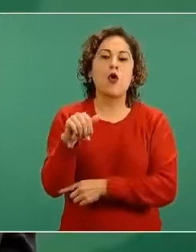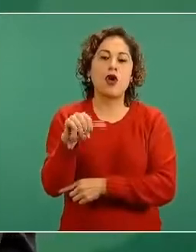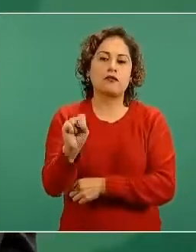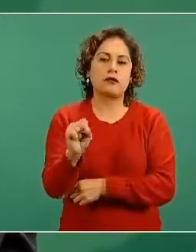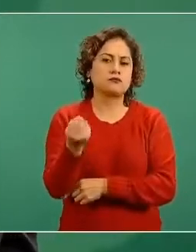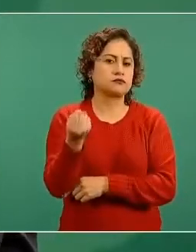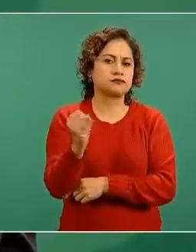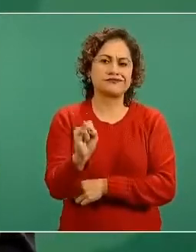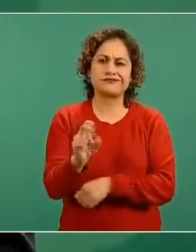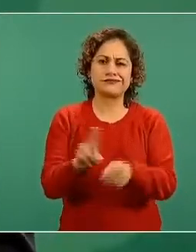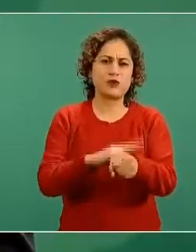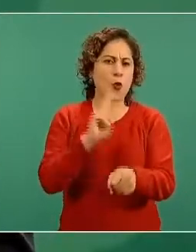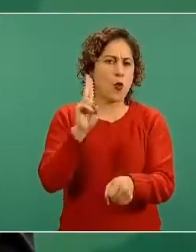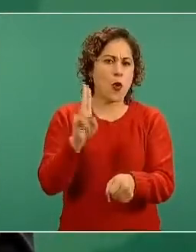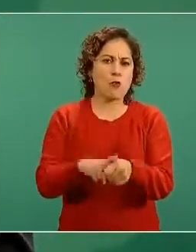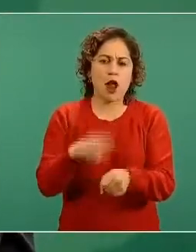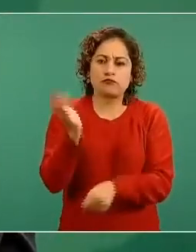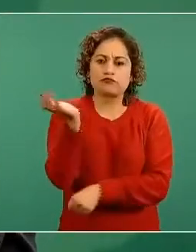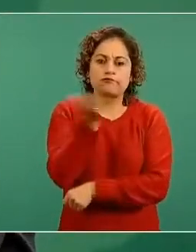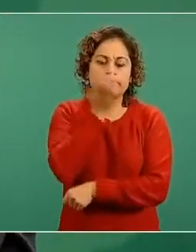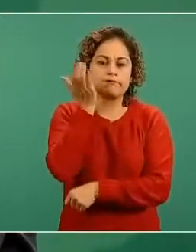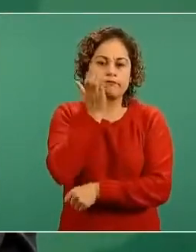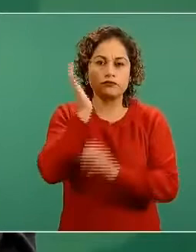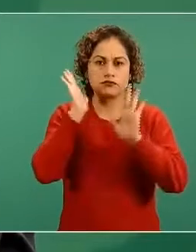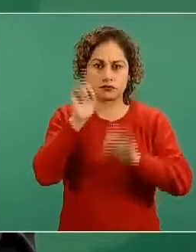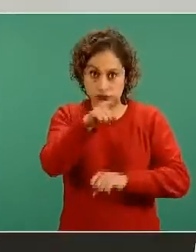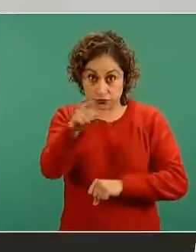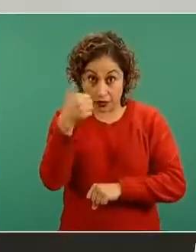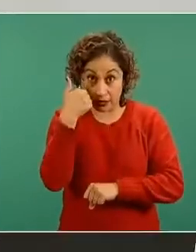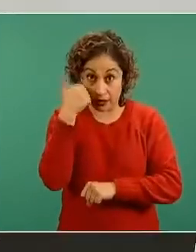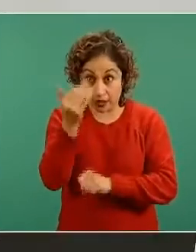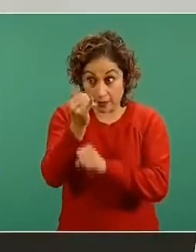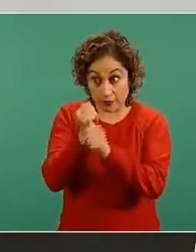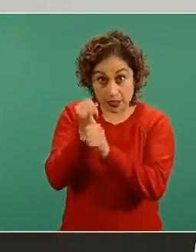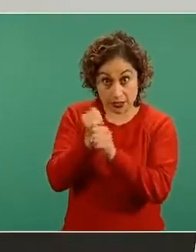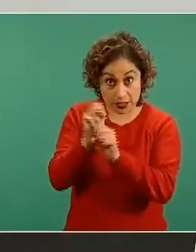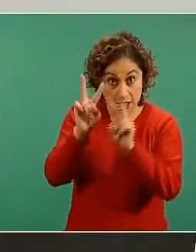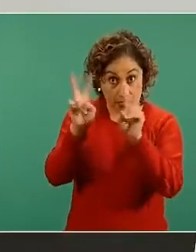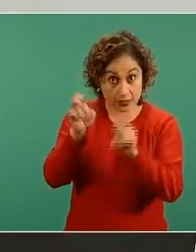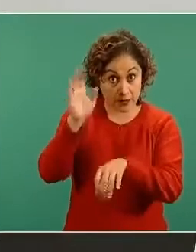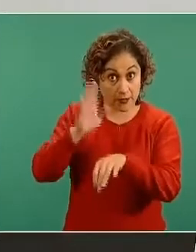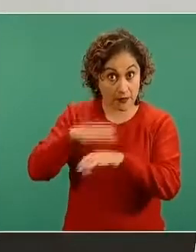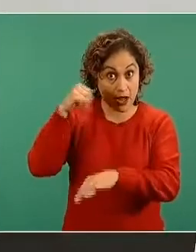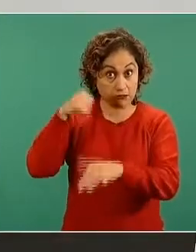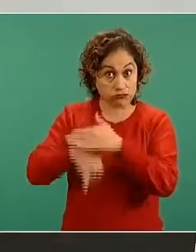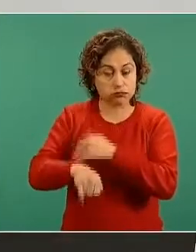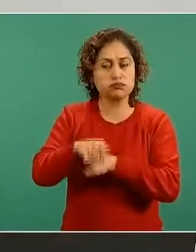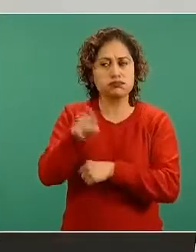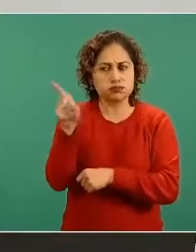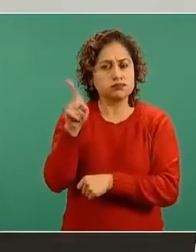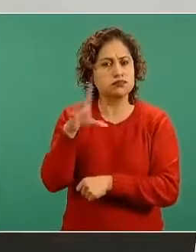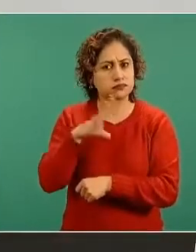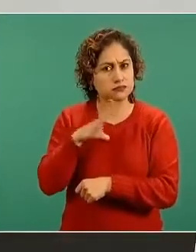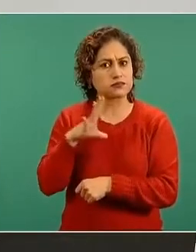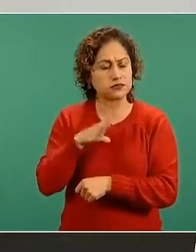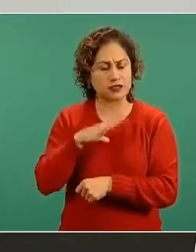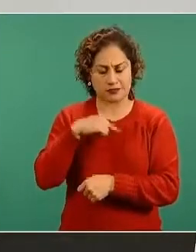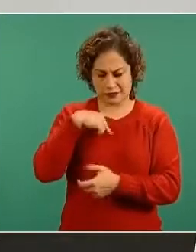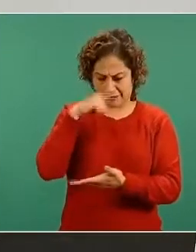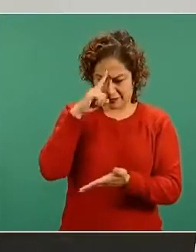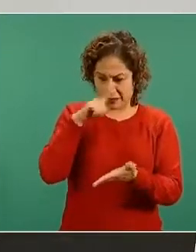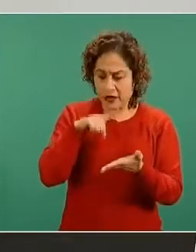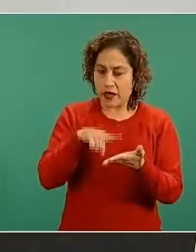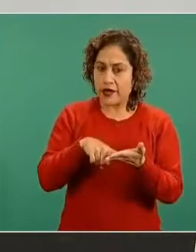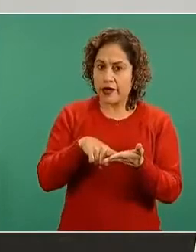esto inclusive si gustan buscarlo en bibliografía específica, si no me equivoco